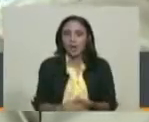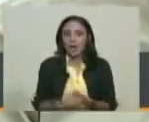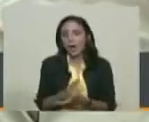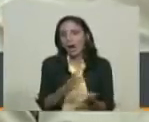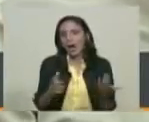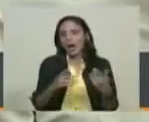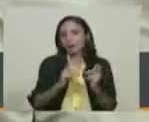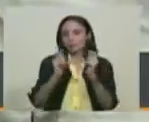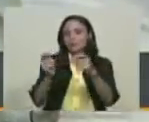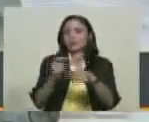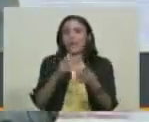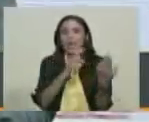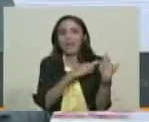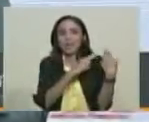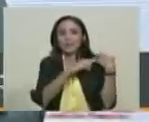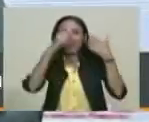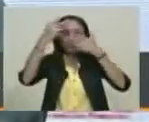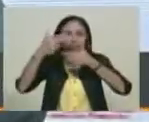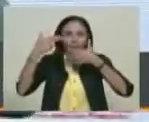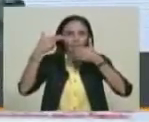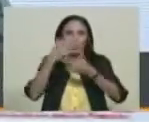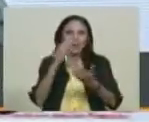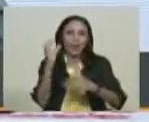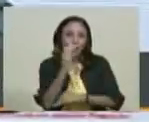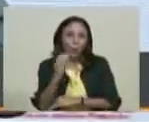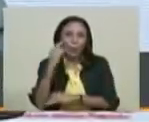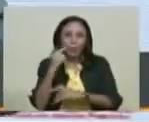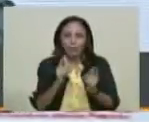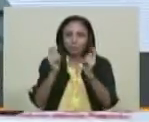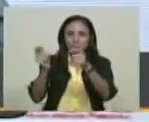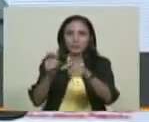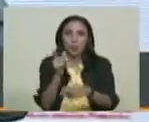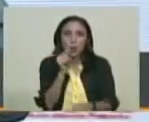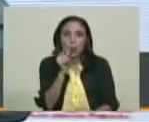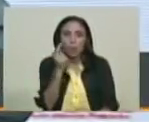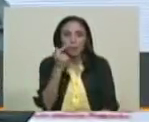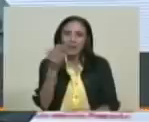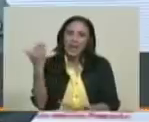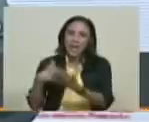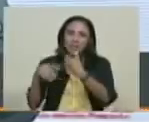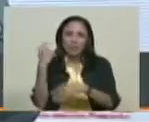al jefe de los terroristas en territorio colombiano, a un hombre que estaba siendo buscado,